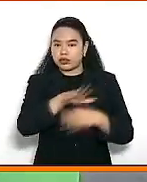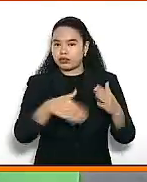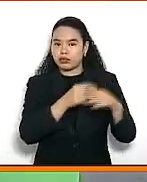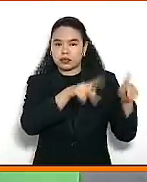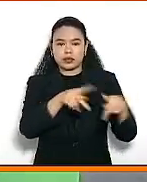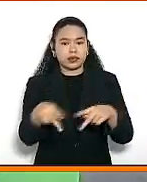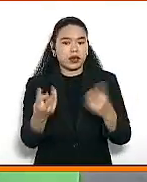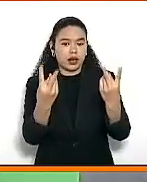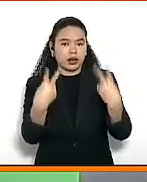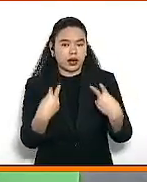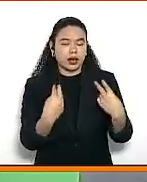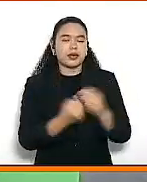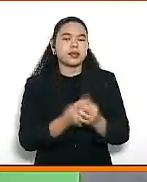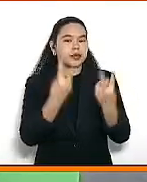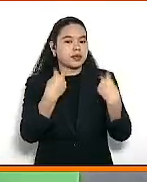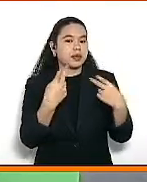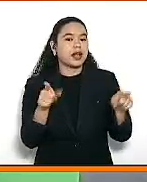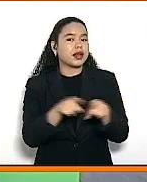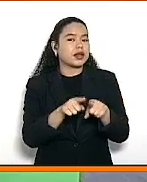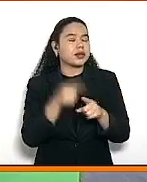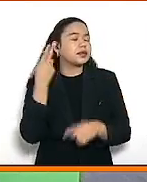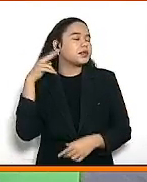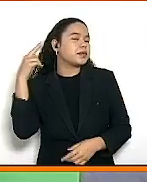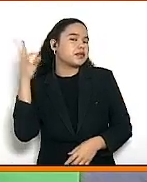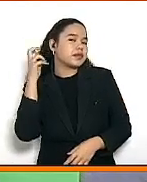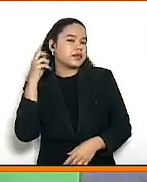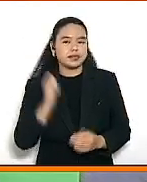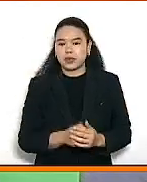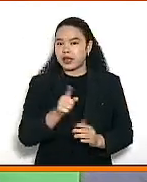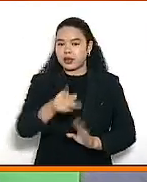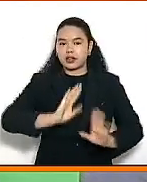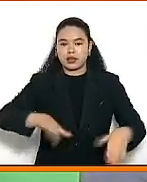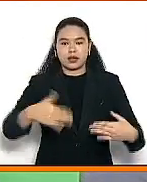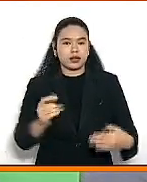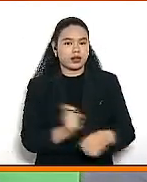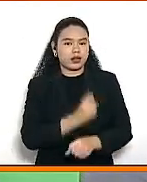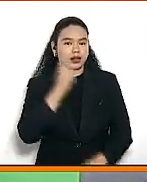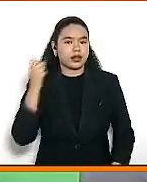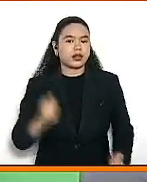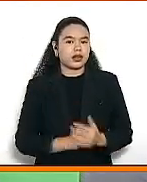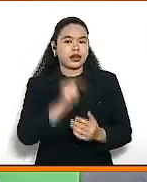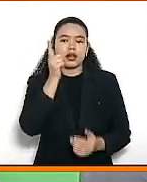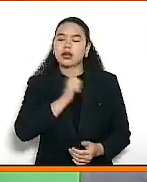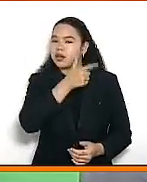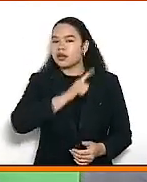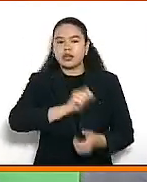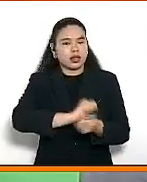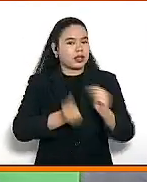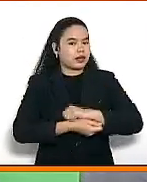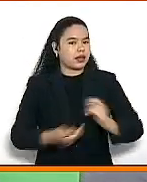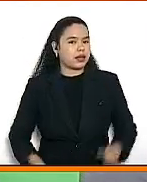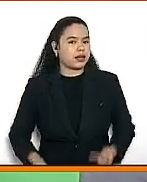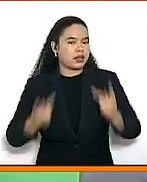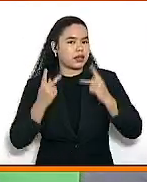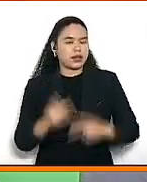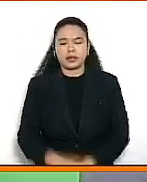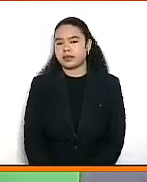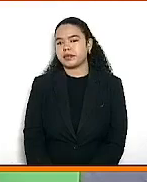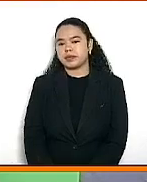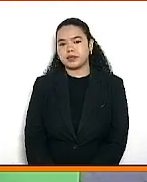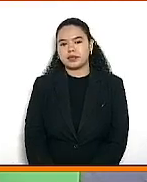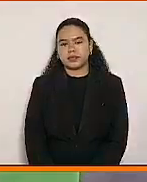cada uno de ustedes como nuestros televidentes y radioescuchas. ¿Y vos, cómo te la vas a ganar? Loto, te cambia la